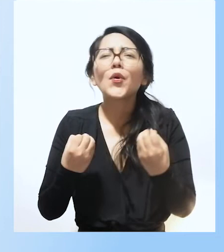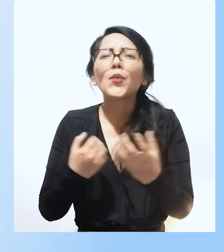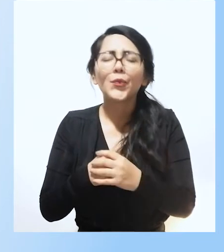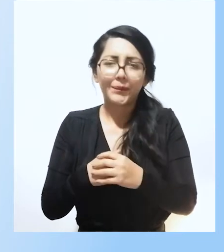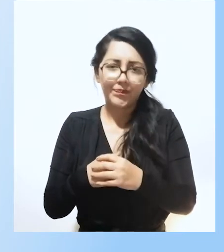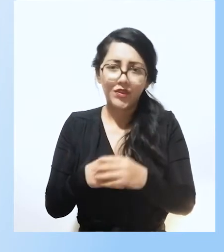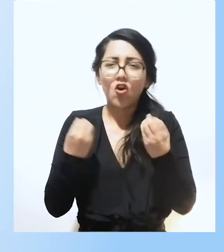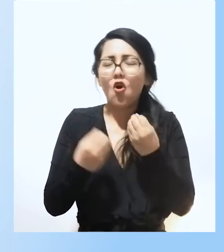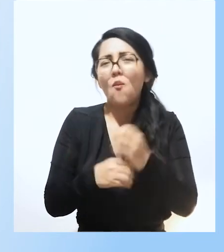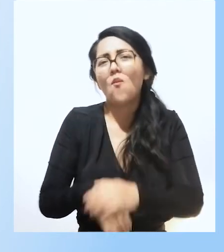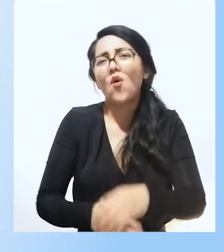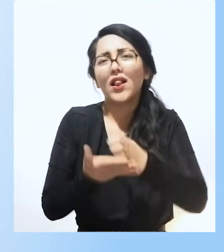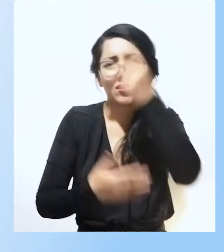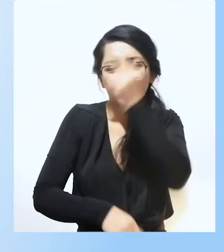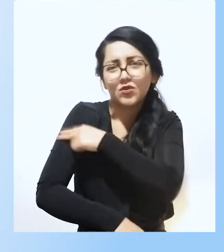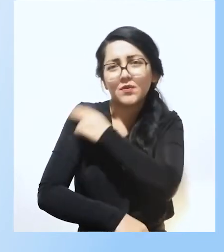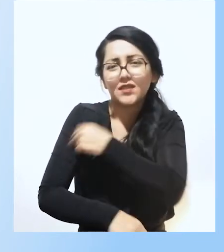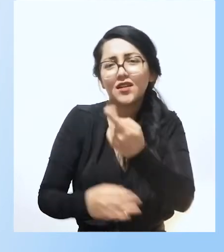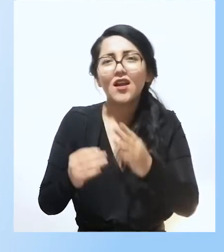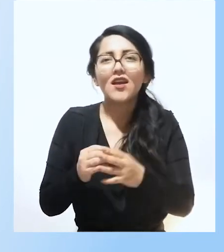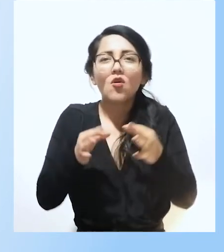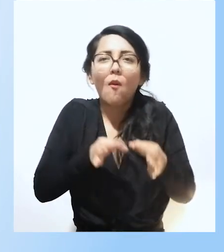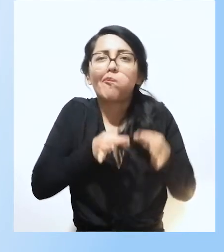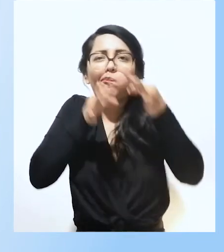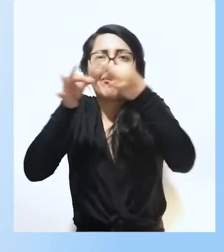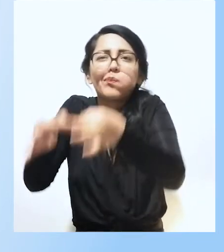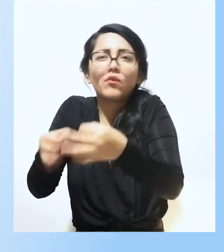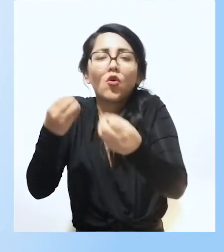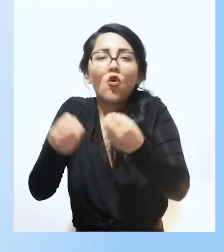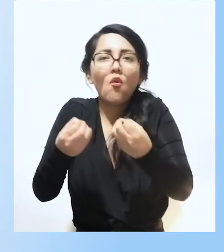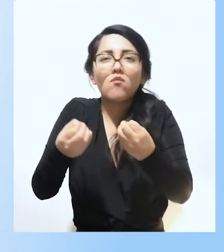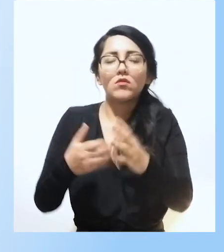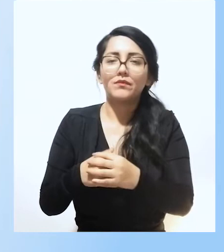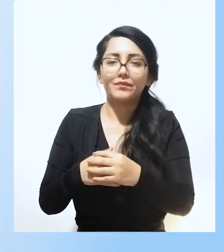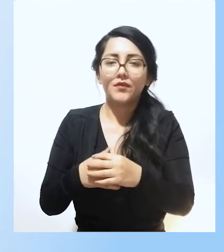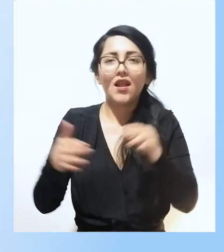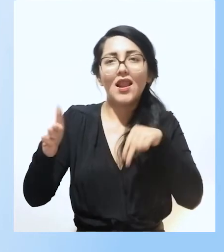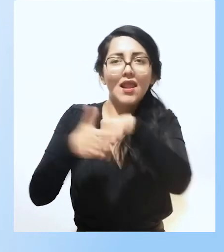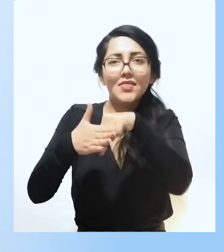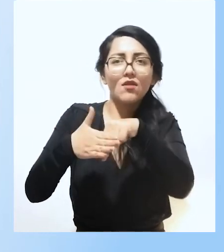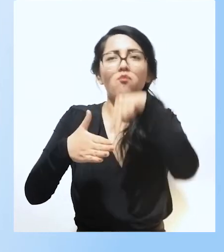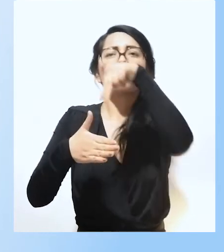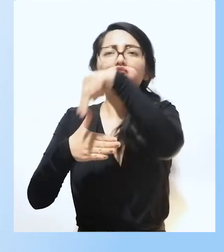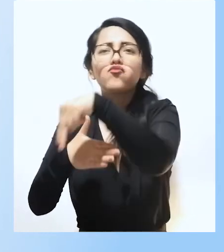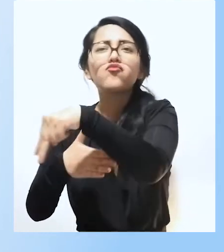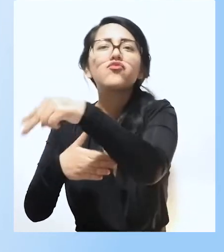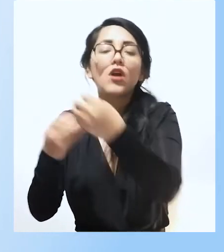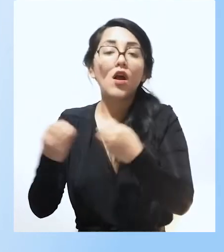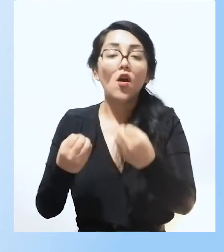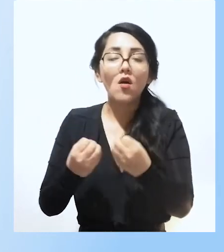¿Cómo la pedagogía hospitalaria trasciende? Bueno, pues básicamente a través de el derecho a